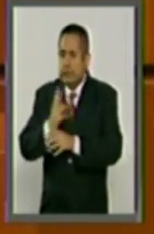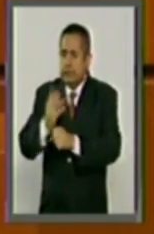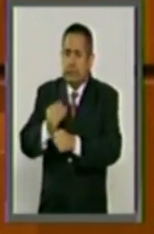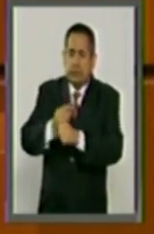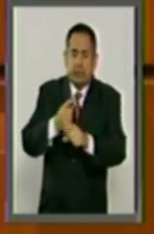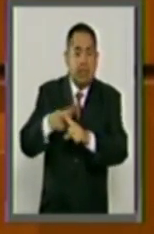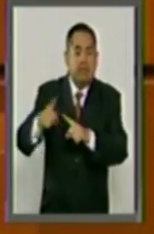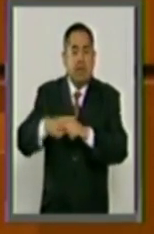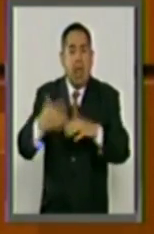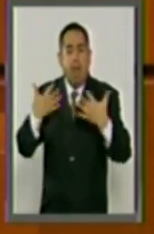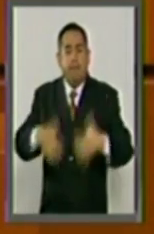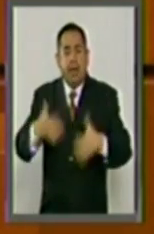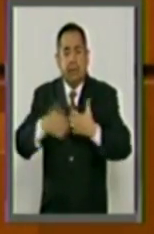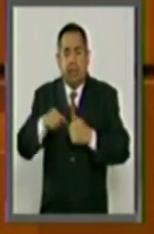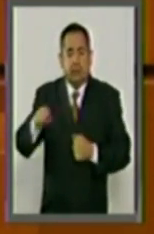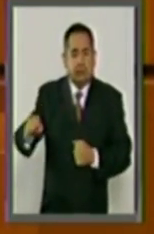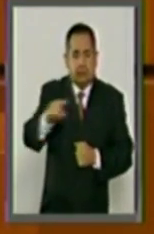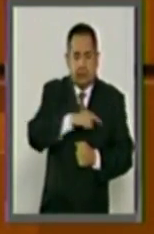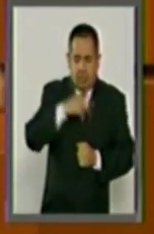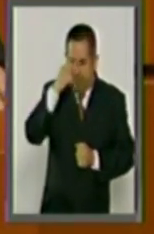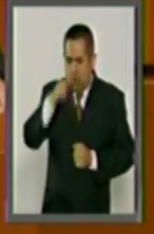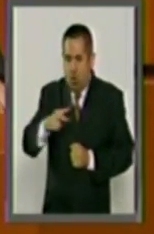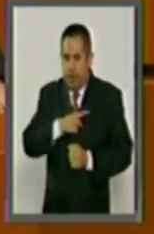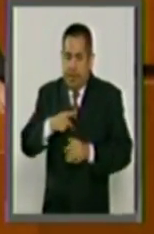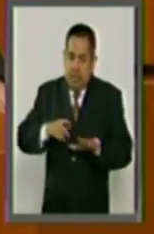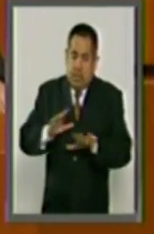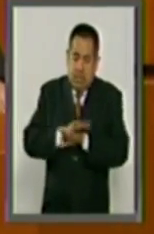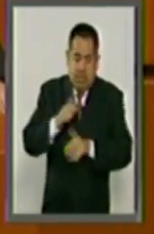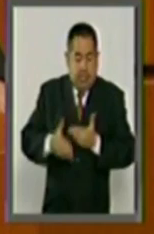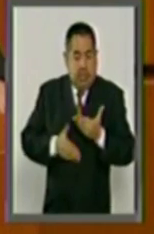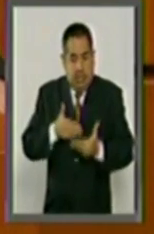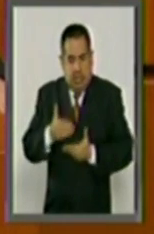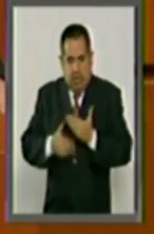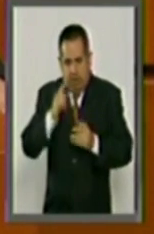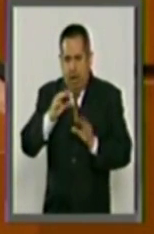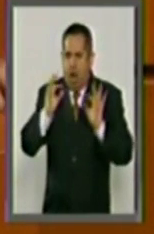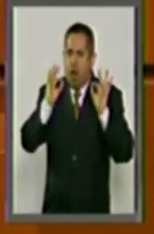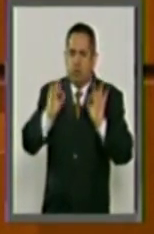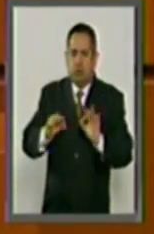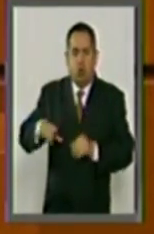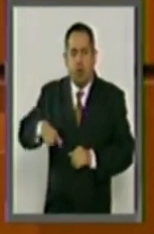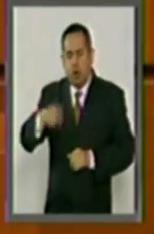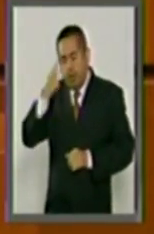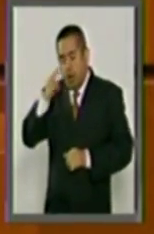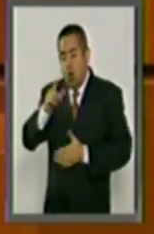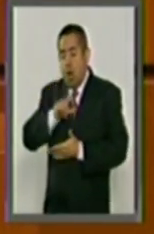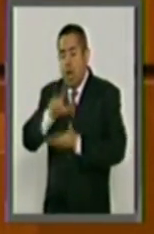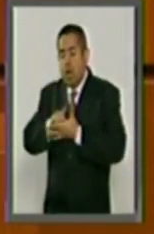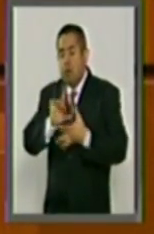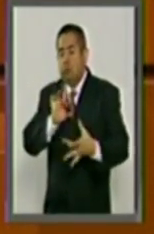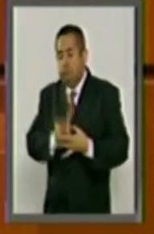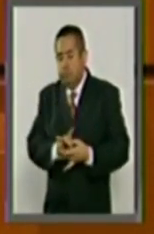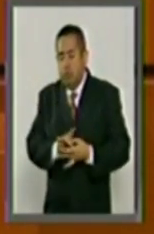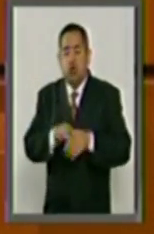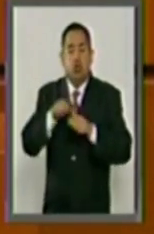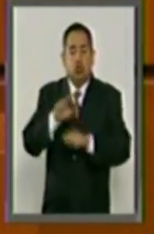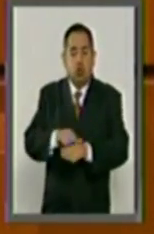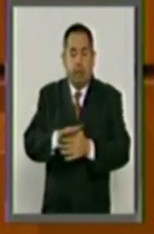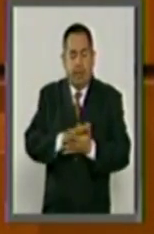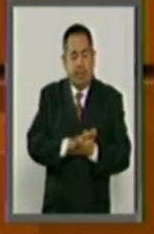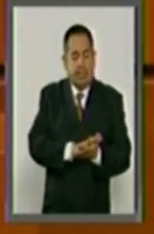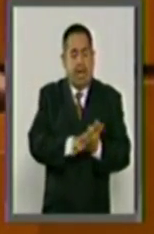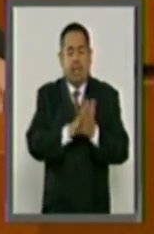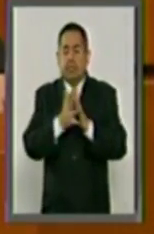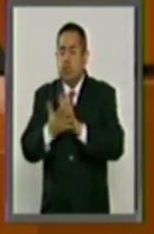empresas de nuestro país tendrán que realizar para afrontar la visión del Estado mexicano en materia de